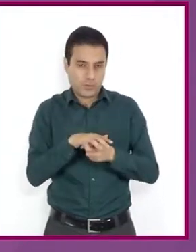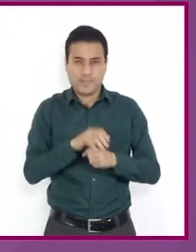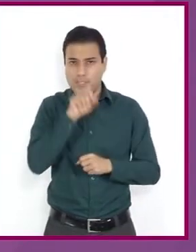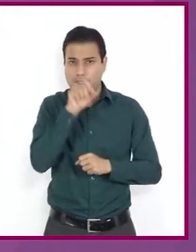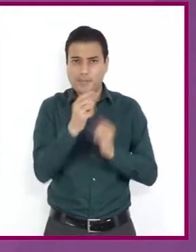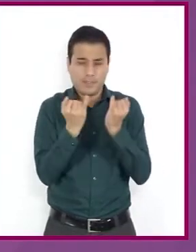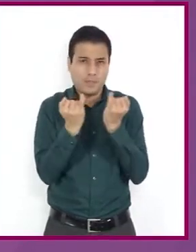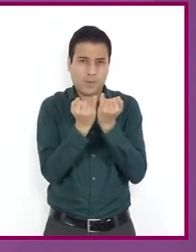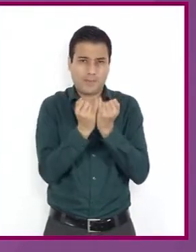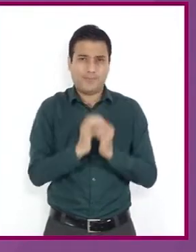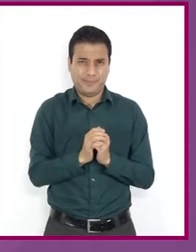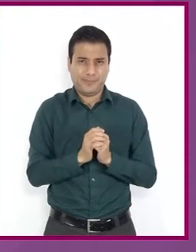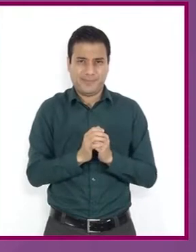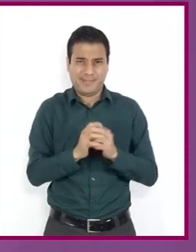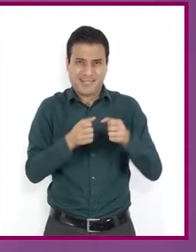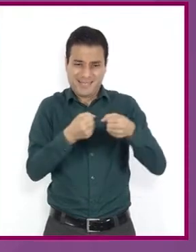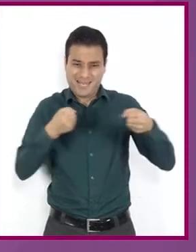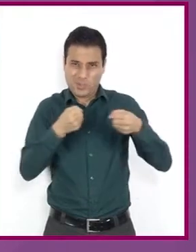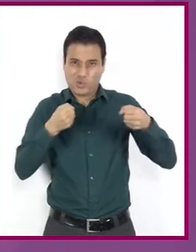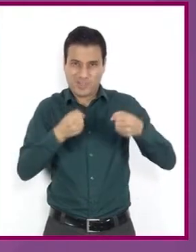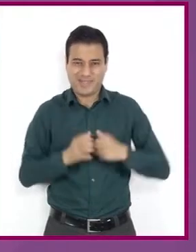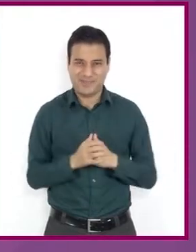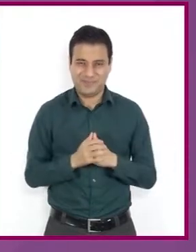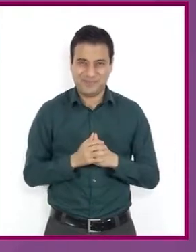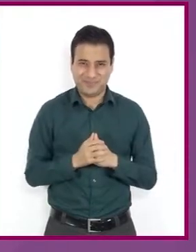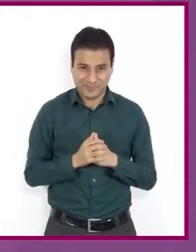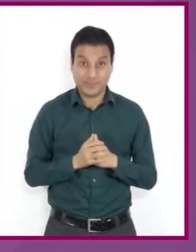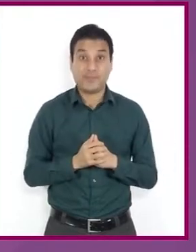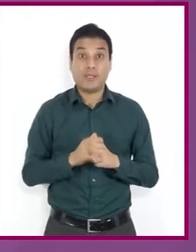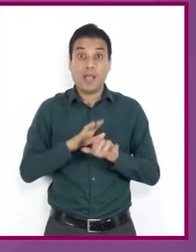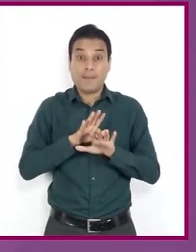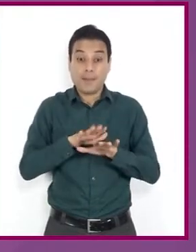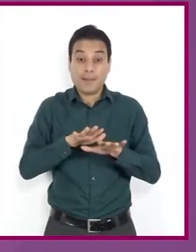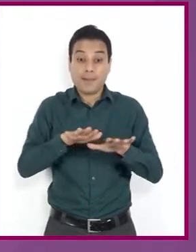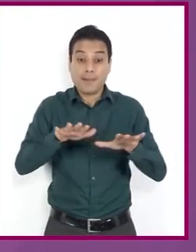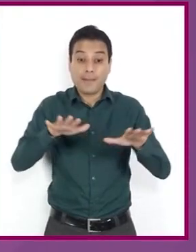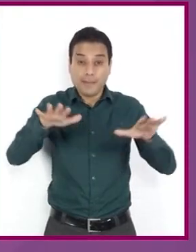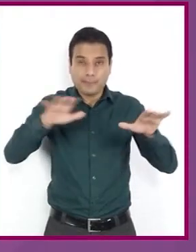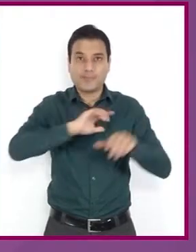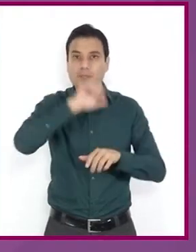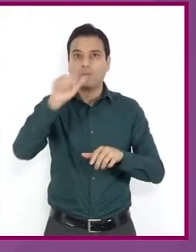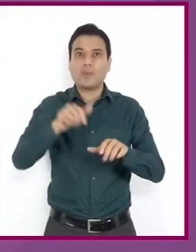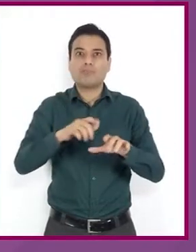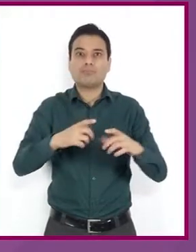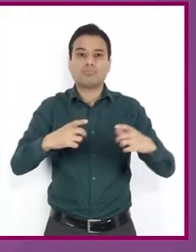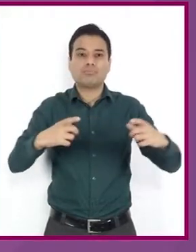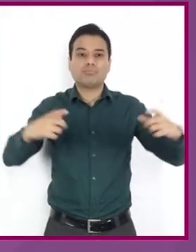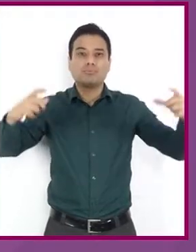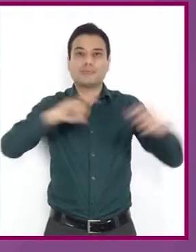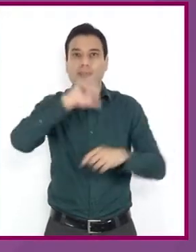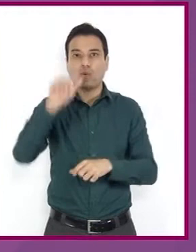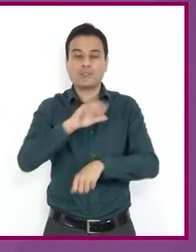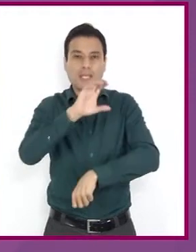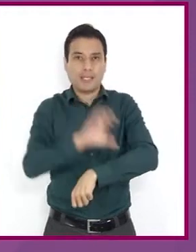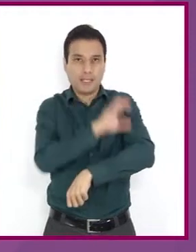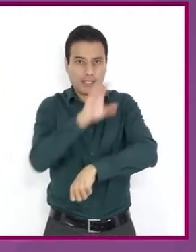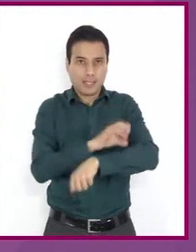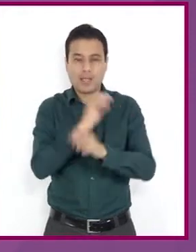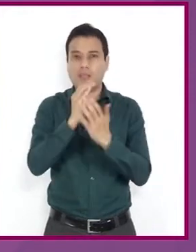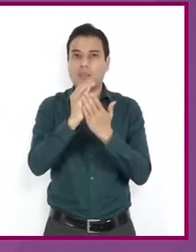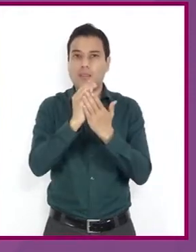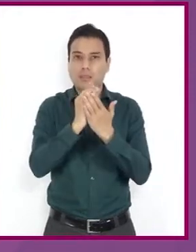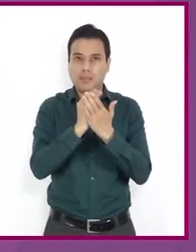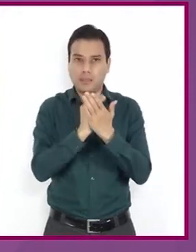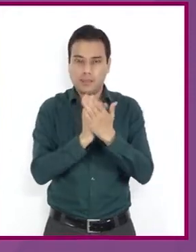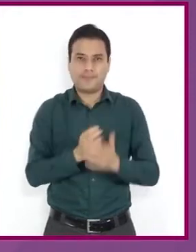se propaga en un resorte. A medida que se aleja de la fuente, el sonido se expande y disipa su energía paulatinamente.